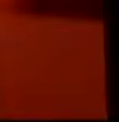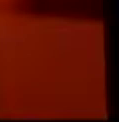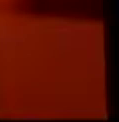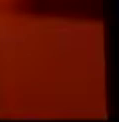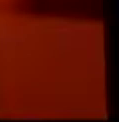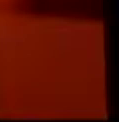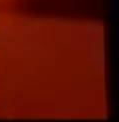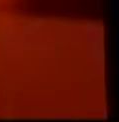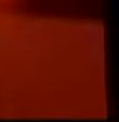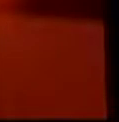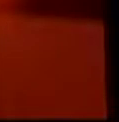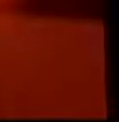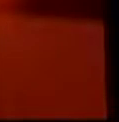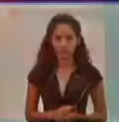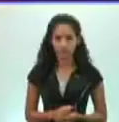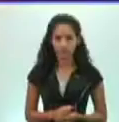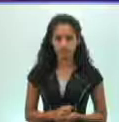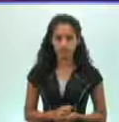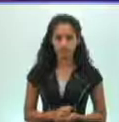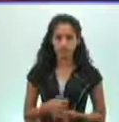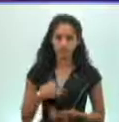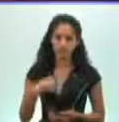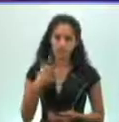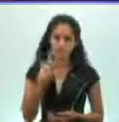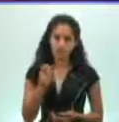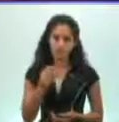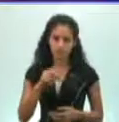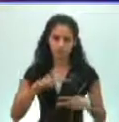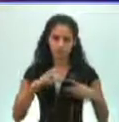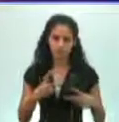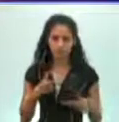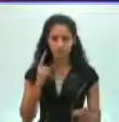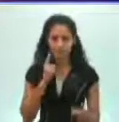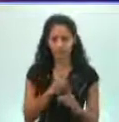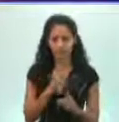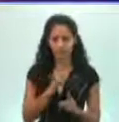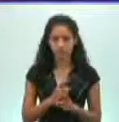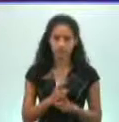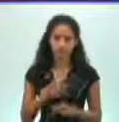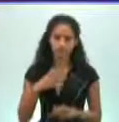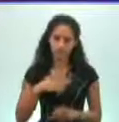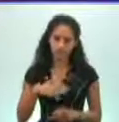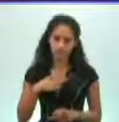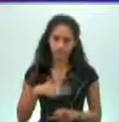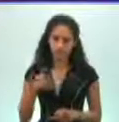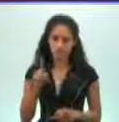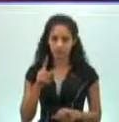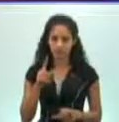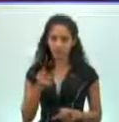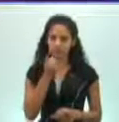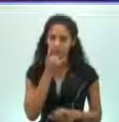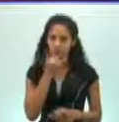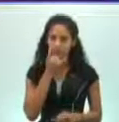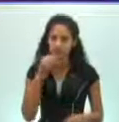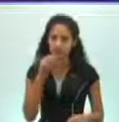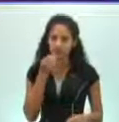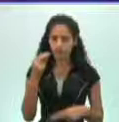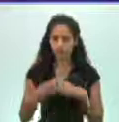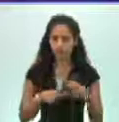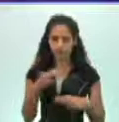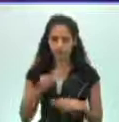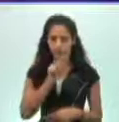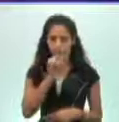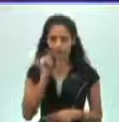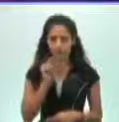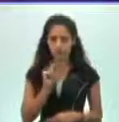Me gustaría volver a encontrarme contigo en un próximo encuentro. Espero que no hayas tenido dificultades para poder realizar